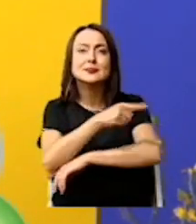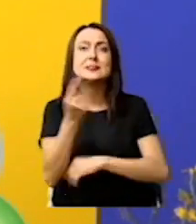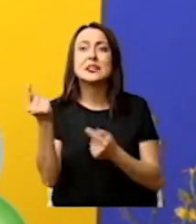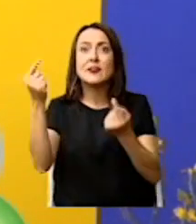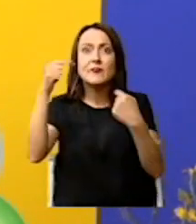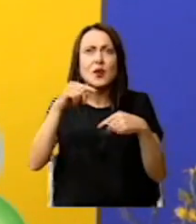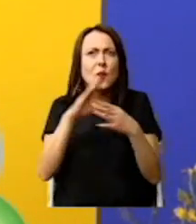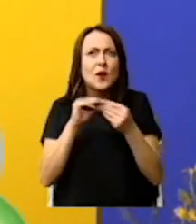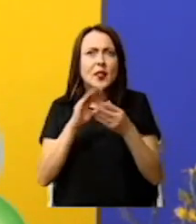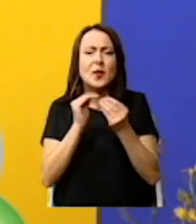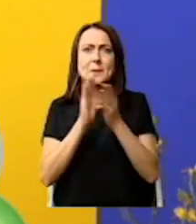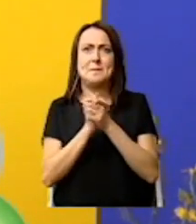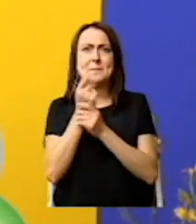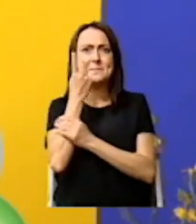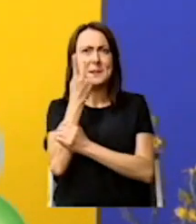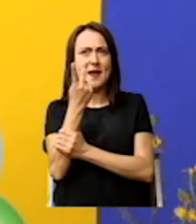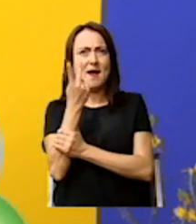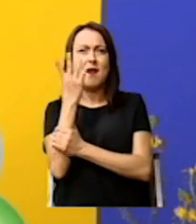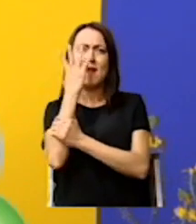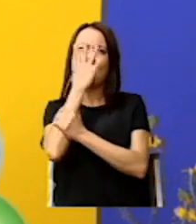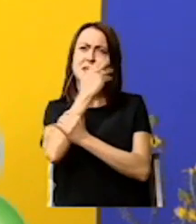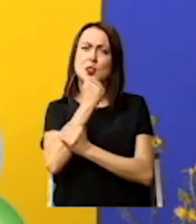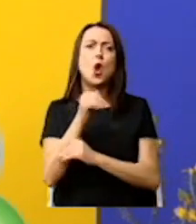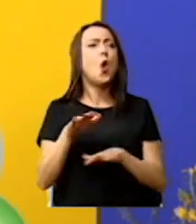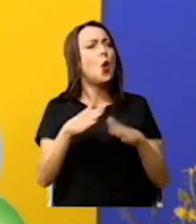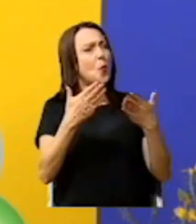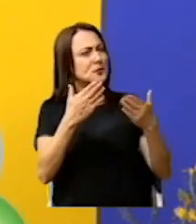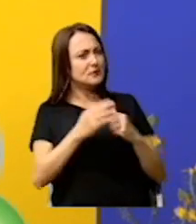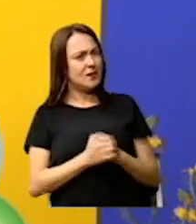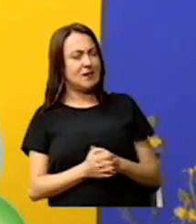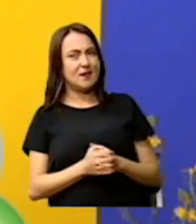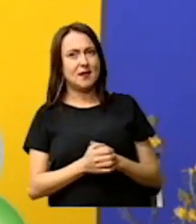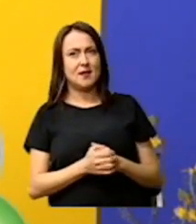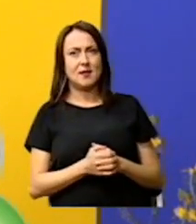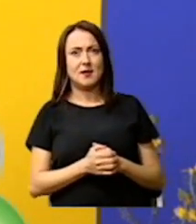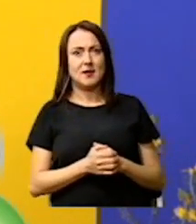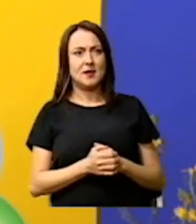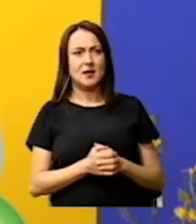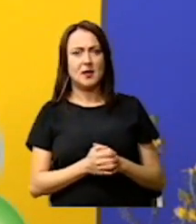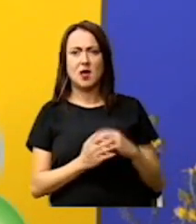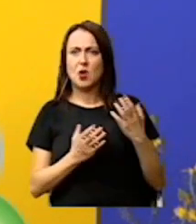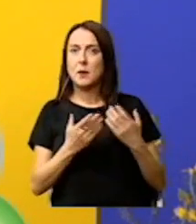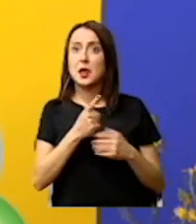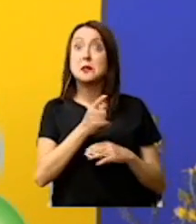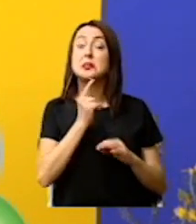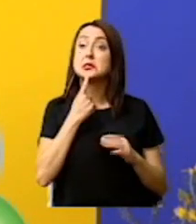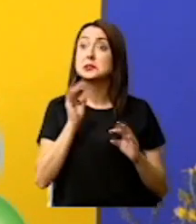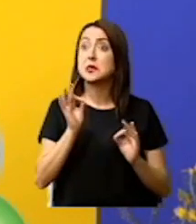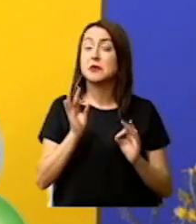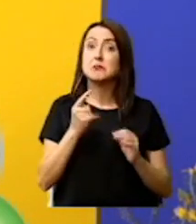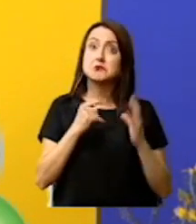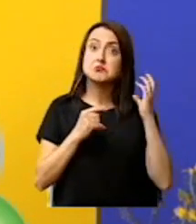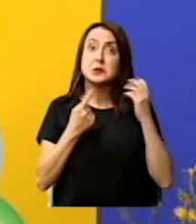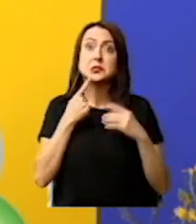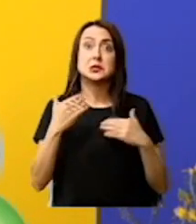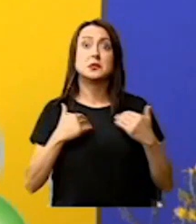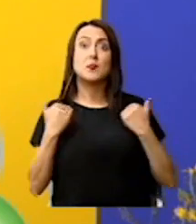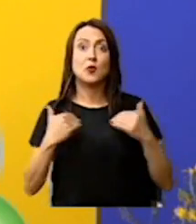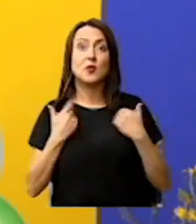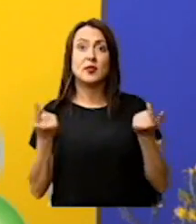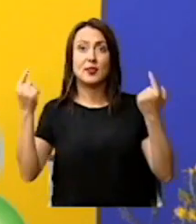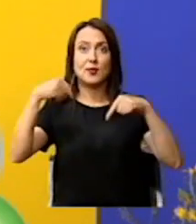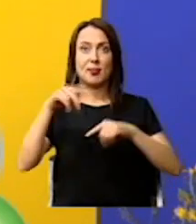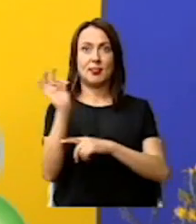vino. Vean qué linda, Ranita, ¿cómo estás? ¿Cómo? Ay, está muy bien, dice que está muy contenta de estar